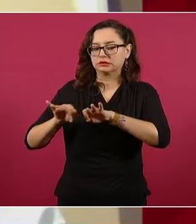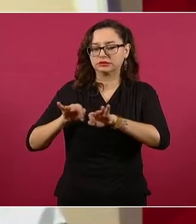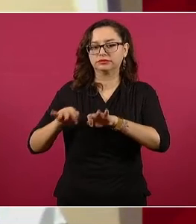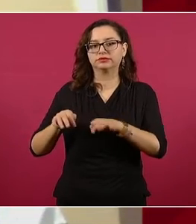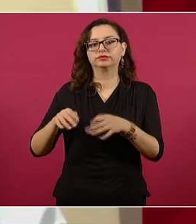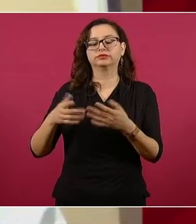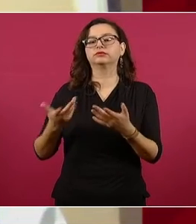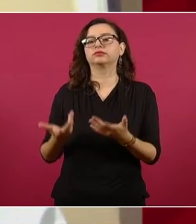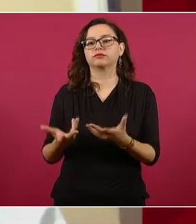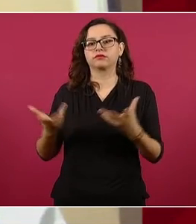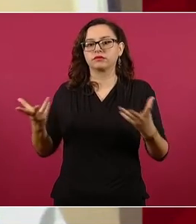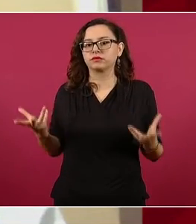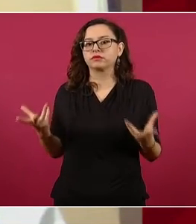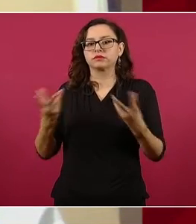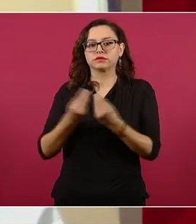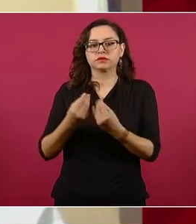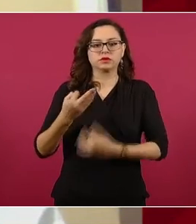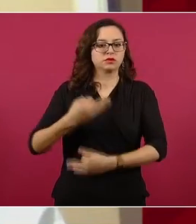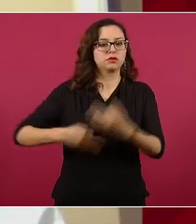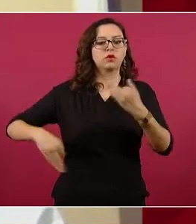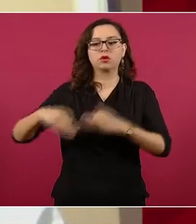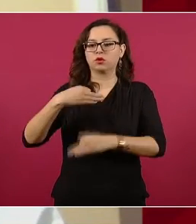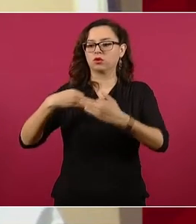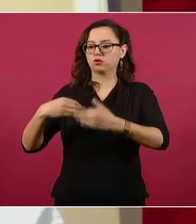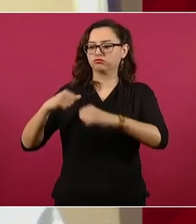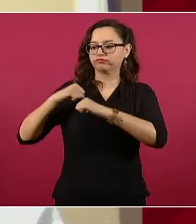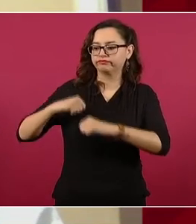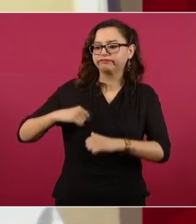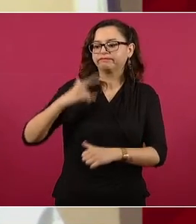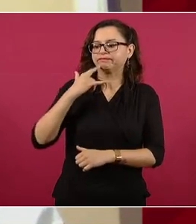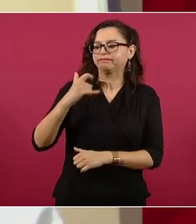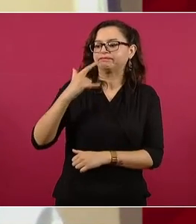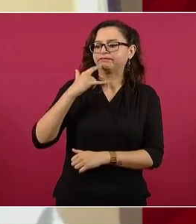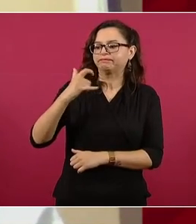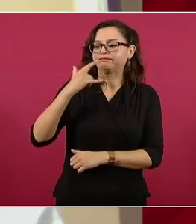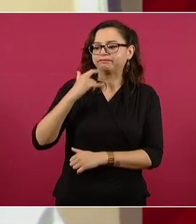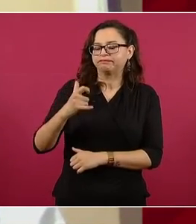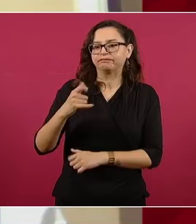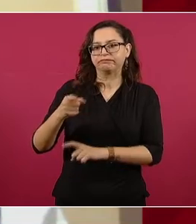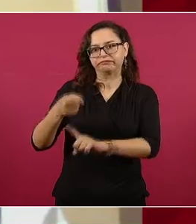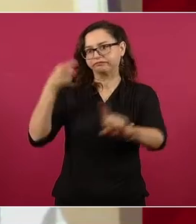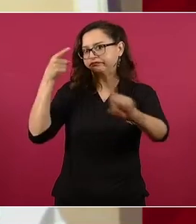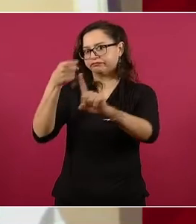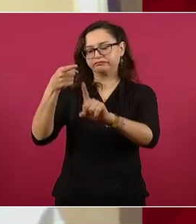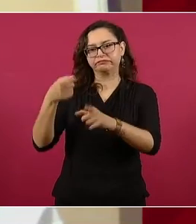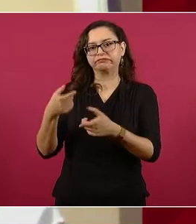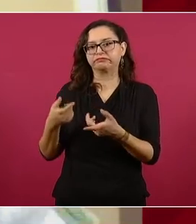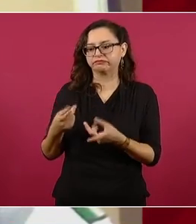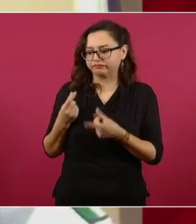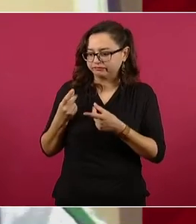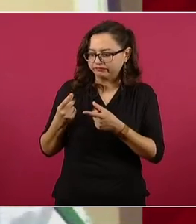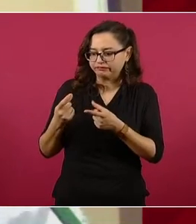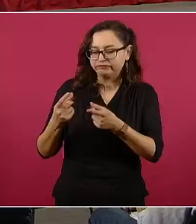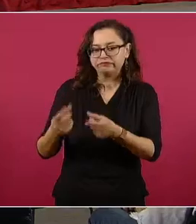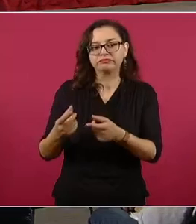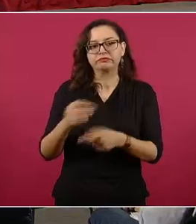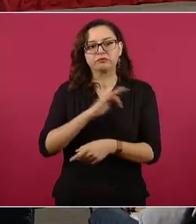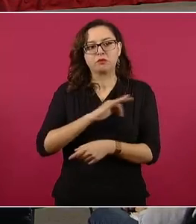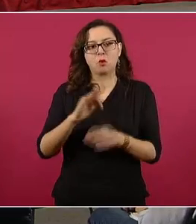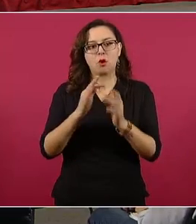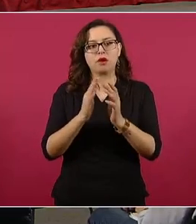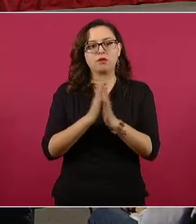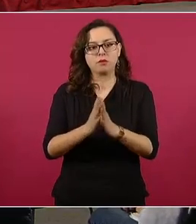trabajando todos los y dando los esfuerzos para llegar a las mejores conclusiones. Si me ayudan con la exposición, por